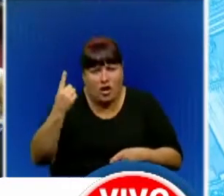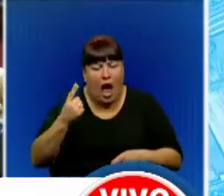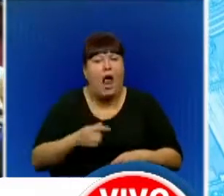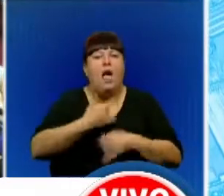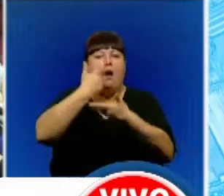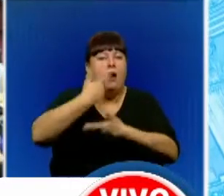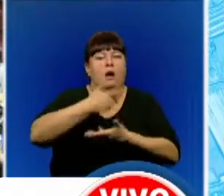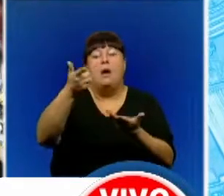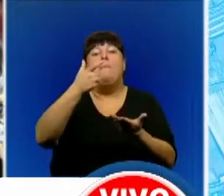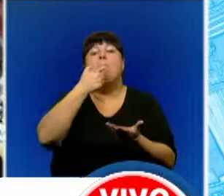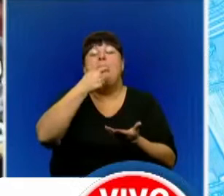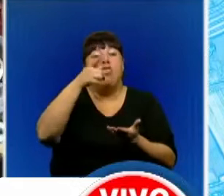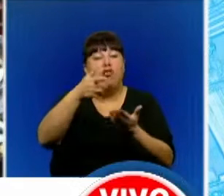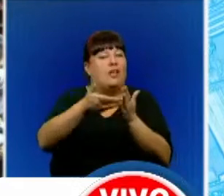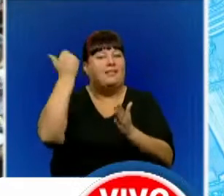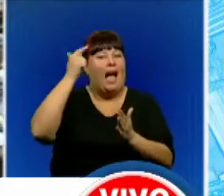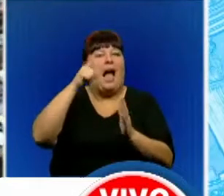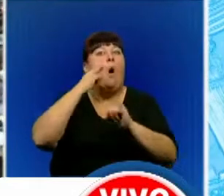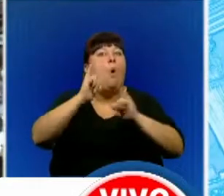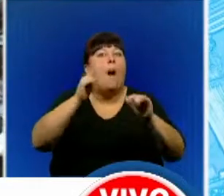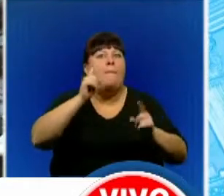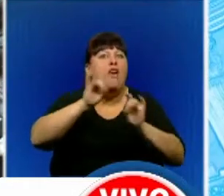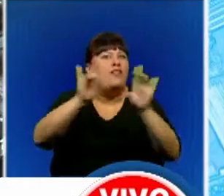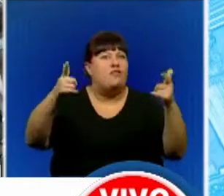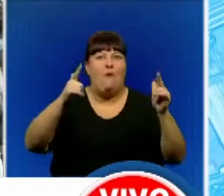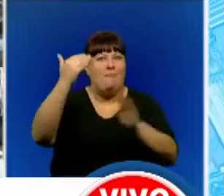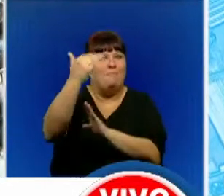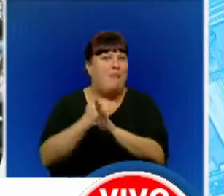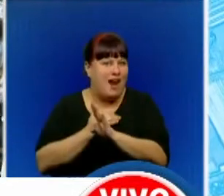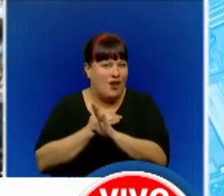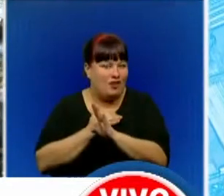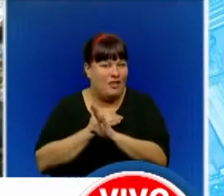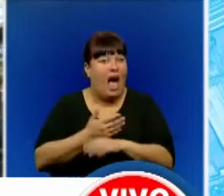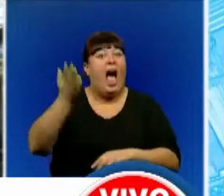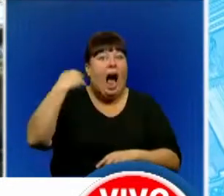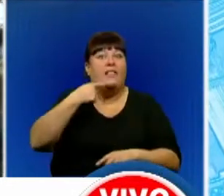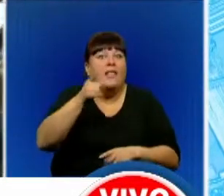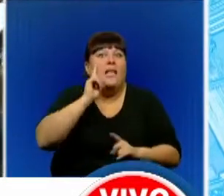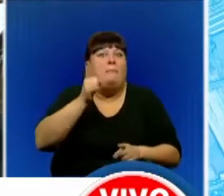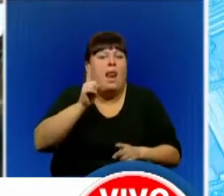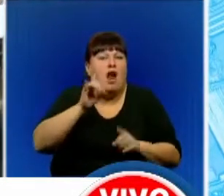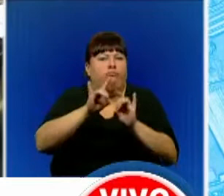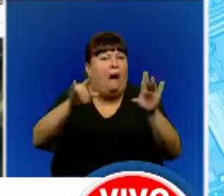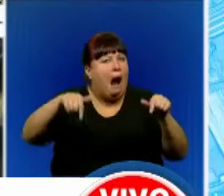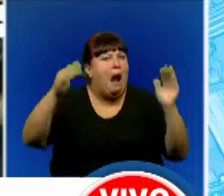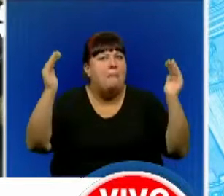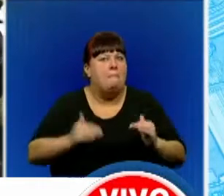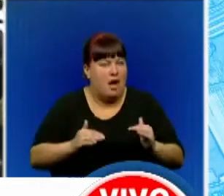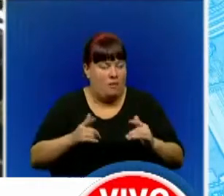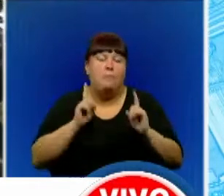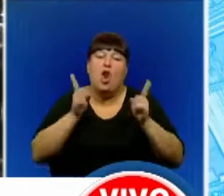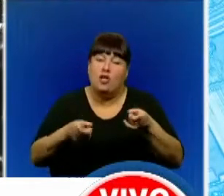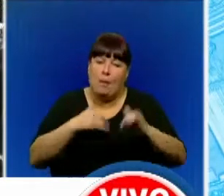saca a la provincia de Mendoza de la alerta epidemiológica a la cual la habían puesto. Pero además le quiero